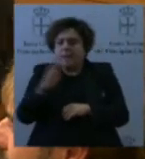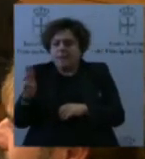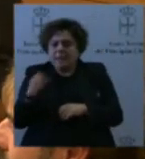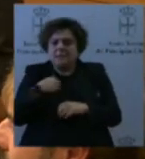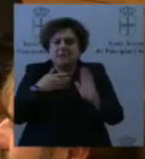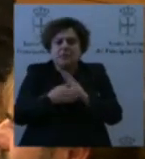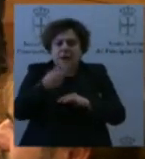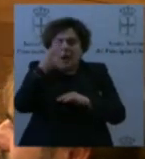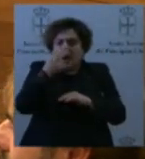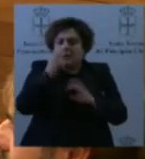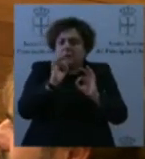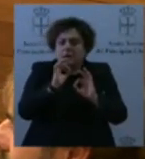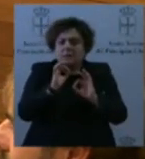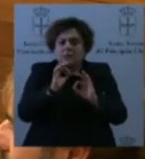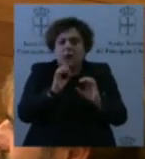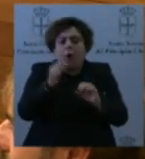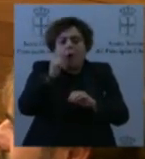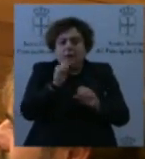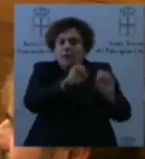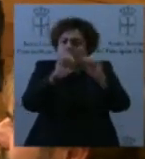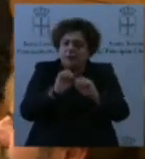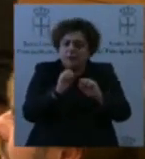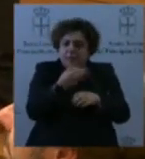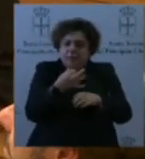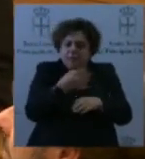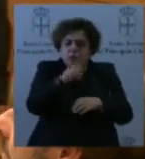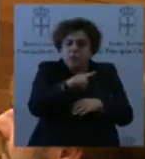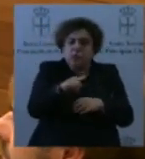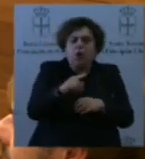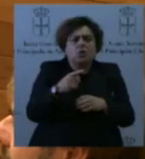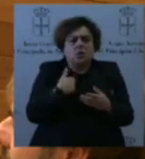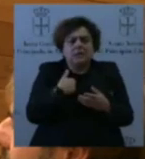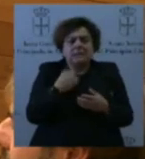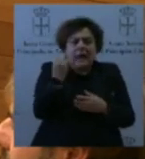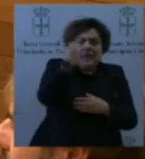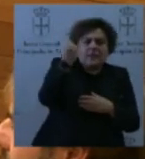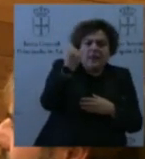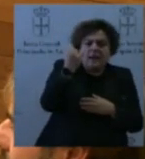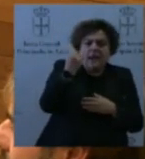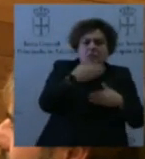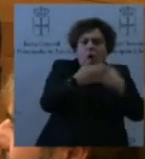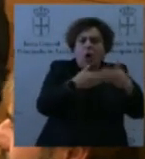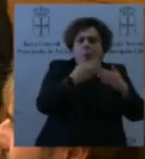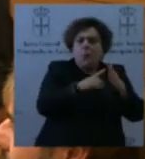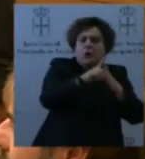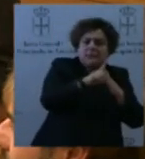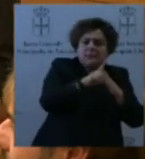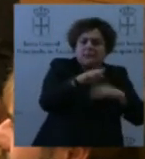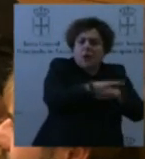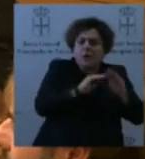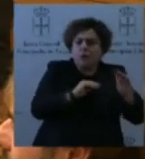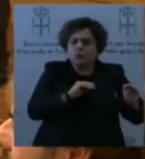Asturias? ¿No encuentra incompatible el ideario supuestamente progresista de su ejecutivo con los planteamientos del Partido Popular de